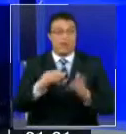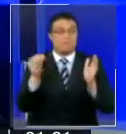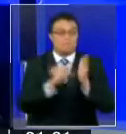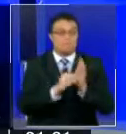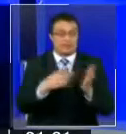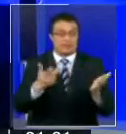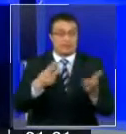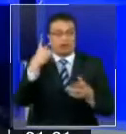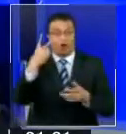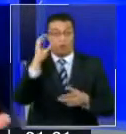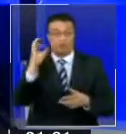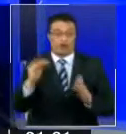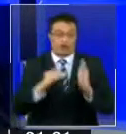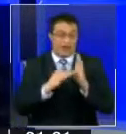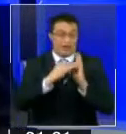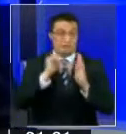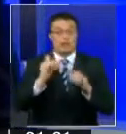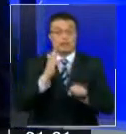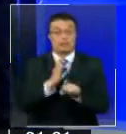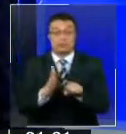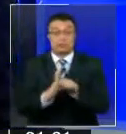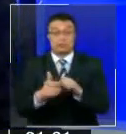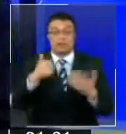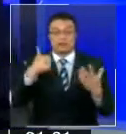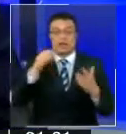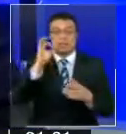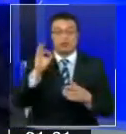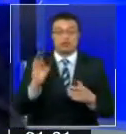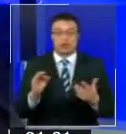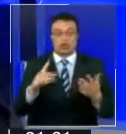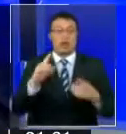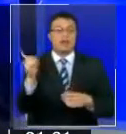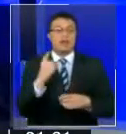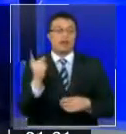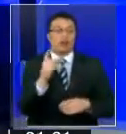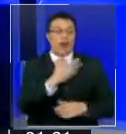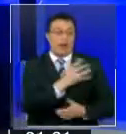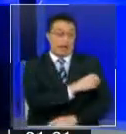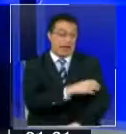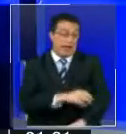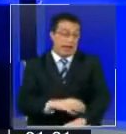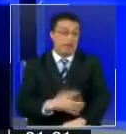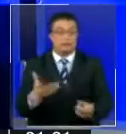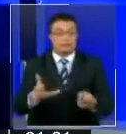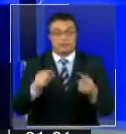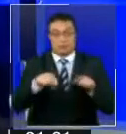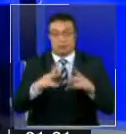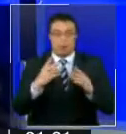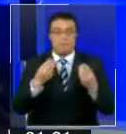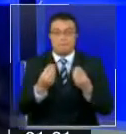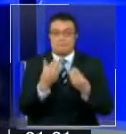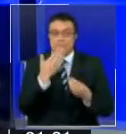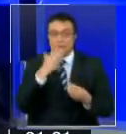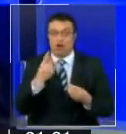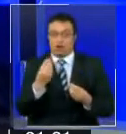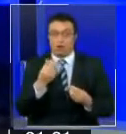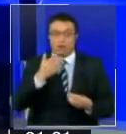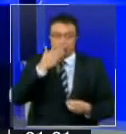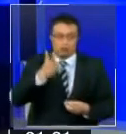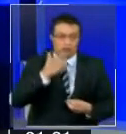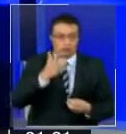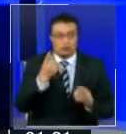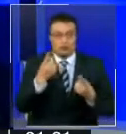cercano al 2% y un desempleo que no baja del 6% a nivel nacional, definitivamente parecen no ser entonces las mejores condiciones para emitir